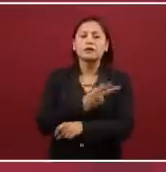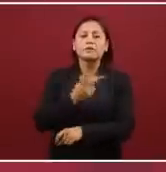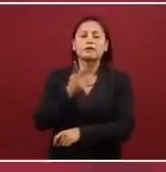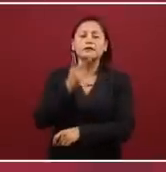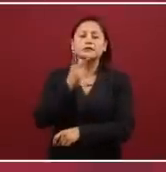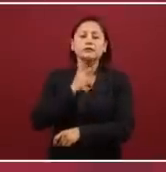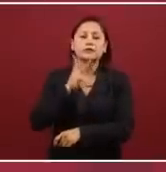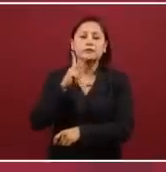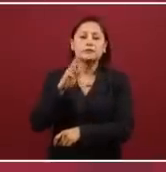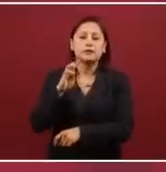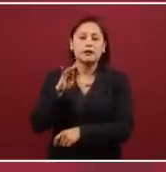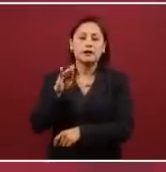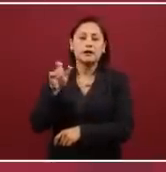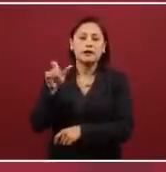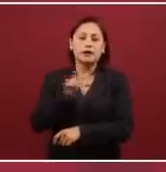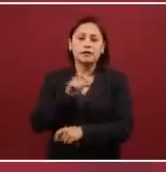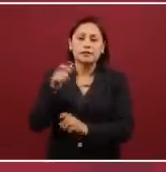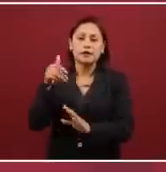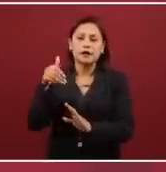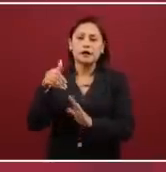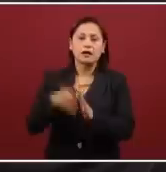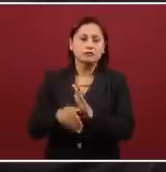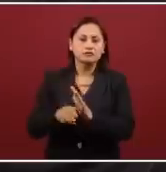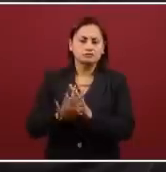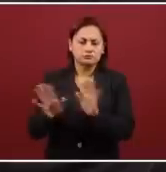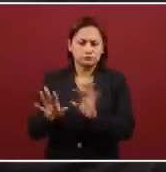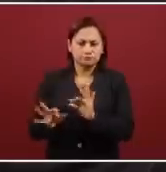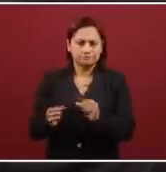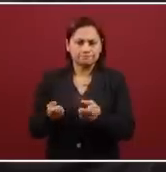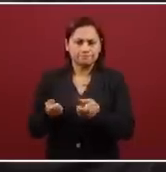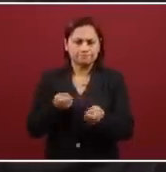estabiliza la producción en Pemex, que